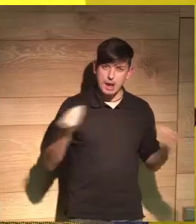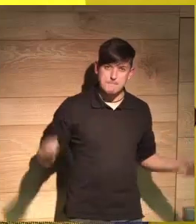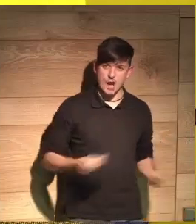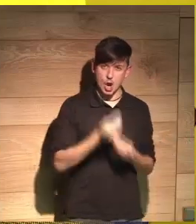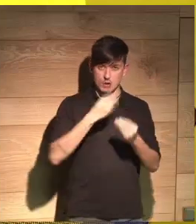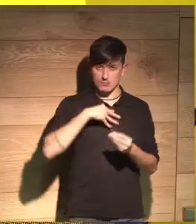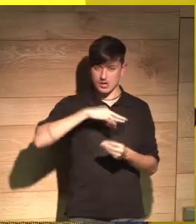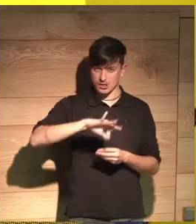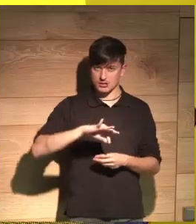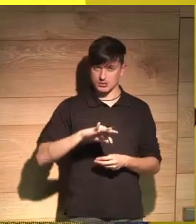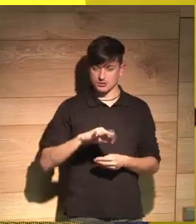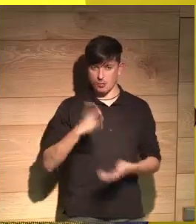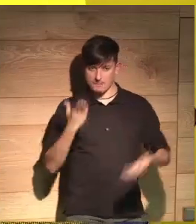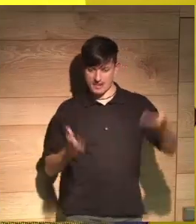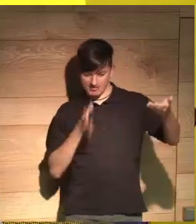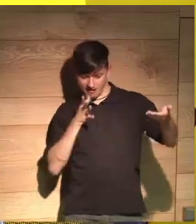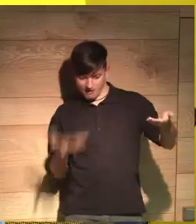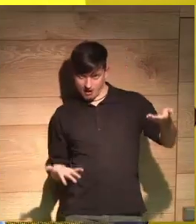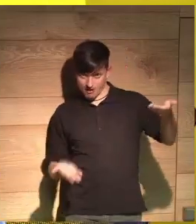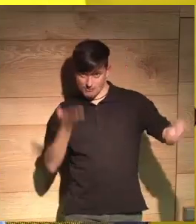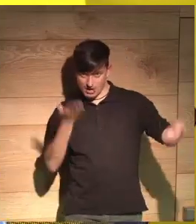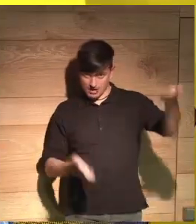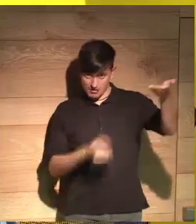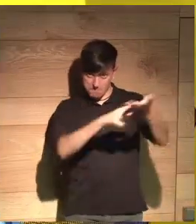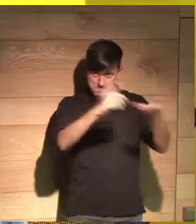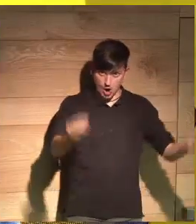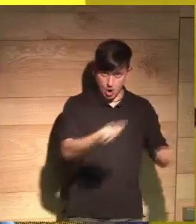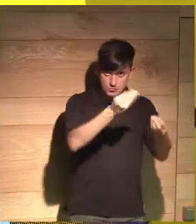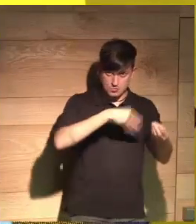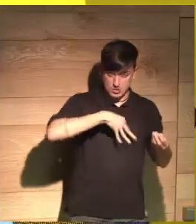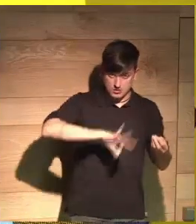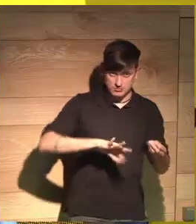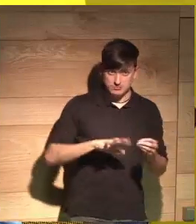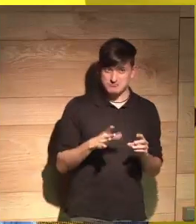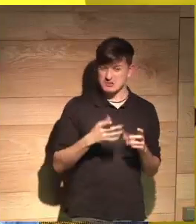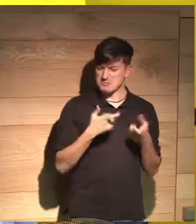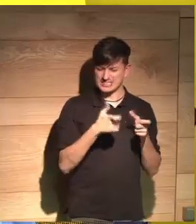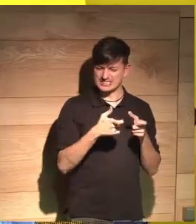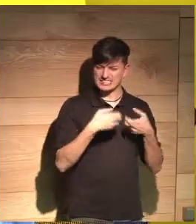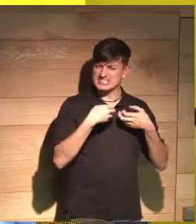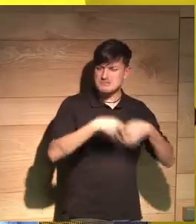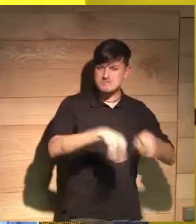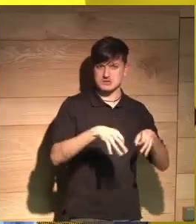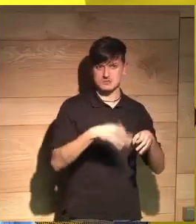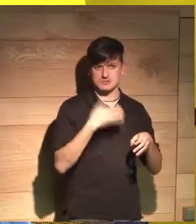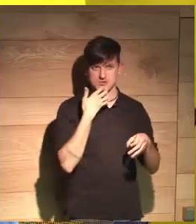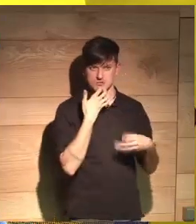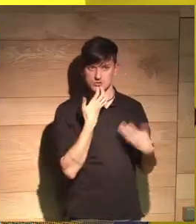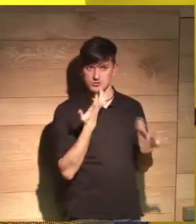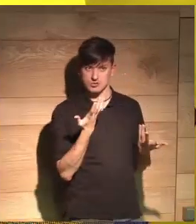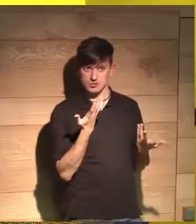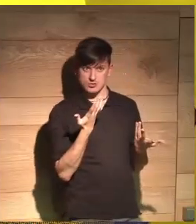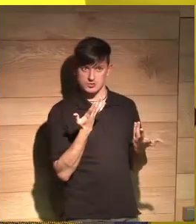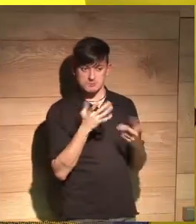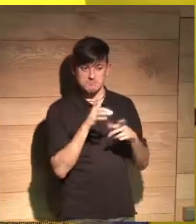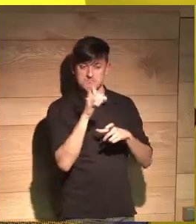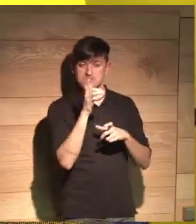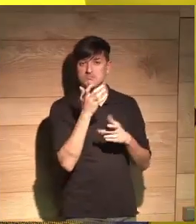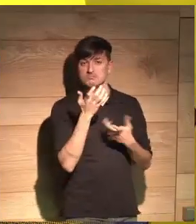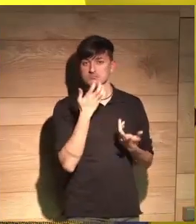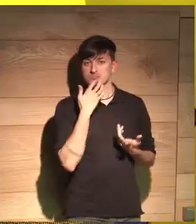ahora y una parte por ejemplo muy simple empieza en vez de tener a grandes operadores